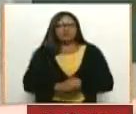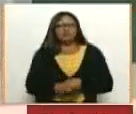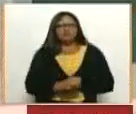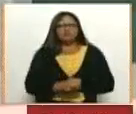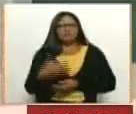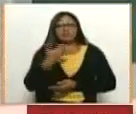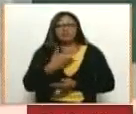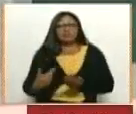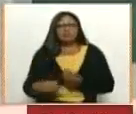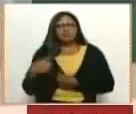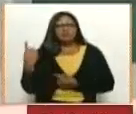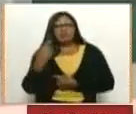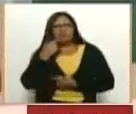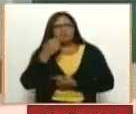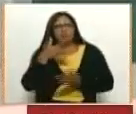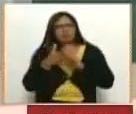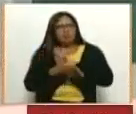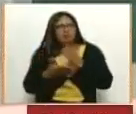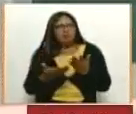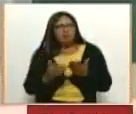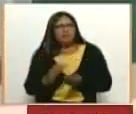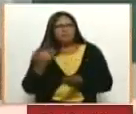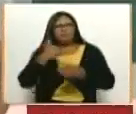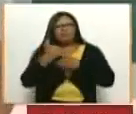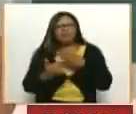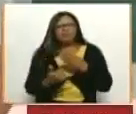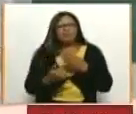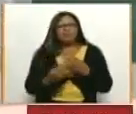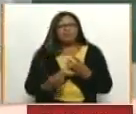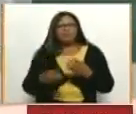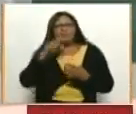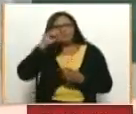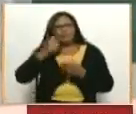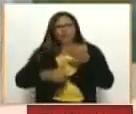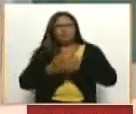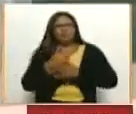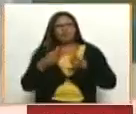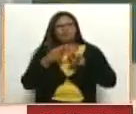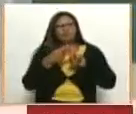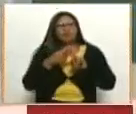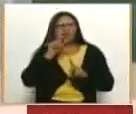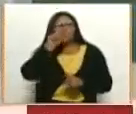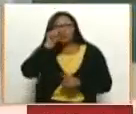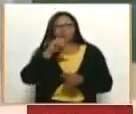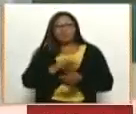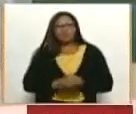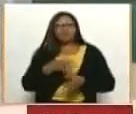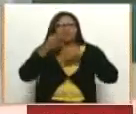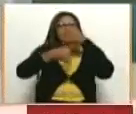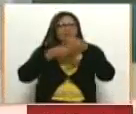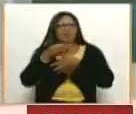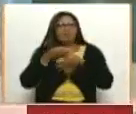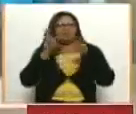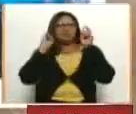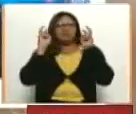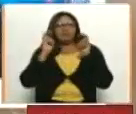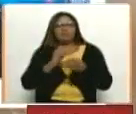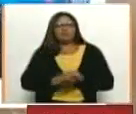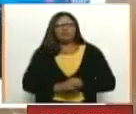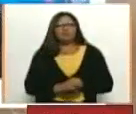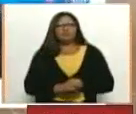no solamente se pronunció el día de ayer a través de su programa con Maduro Más, sino también lo ha hecho a través de su cuenta en la red social Twitter hablando sobre este tema. Vamos a ver